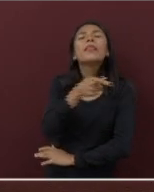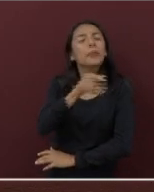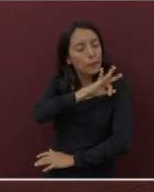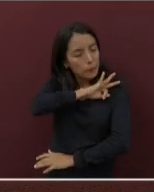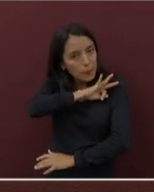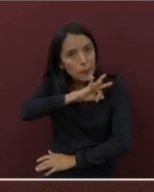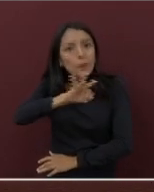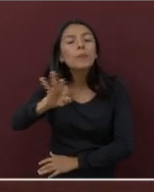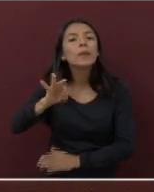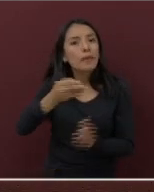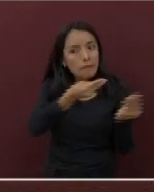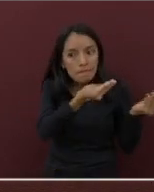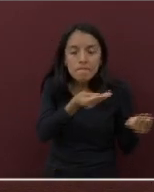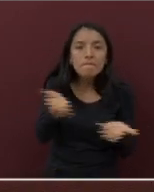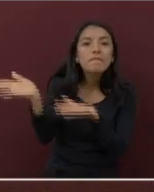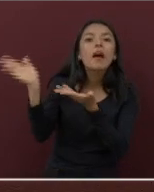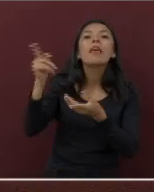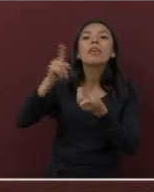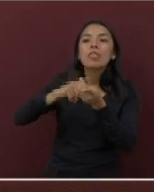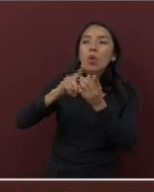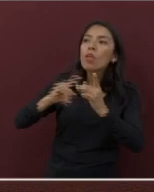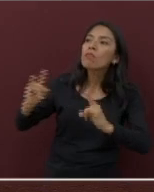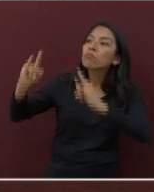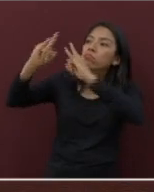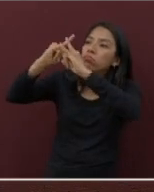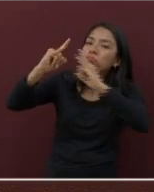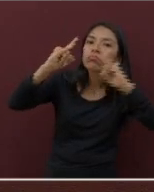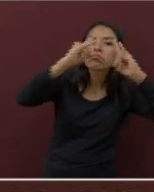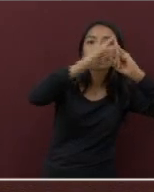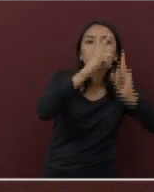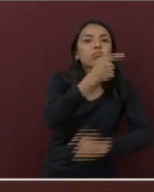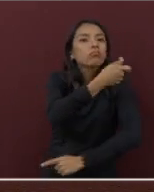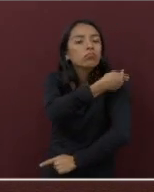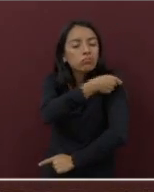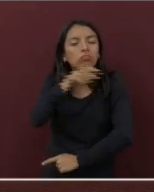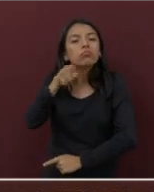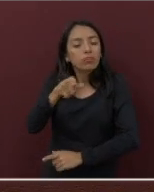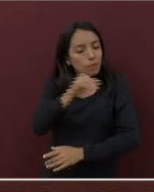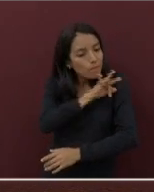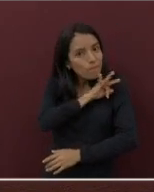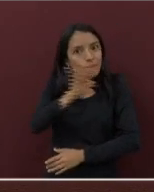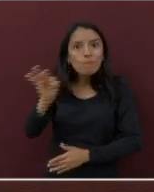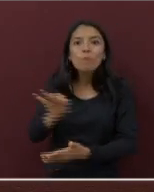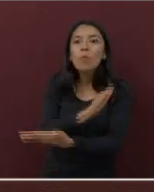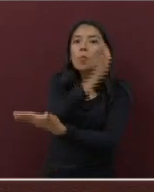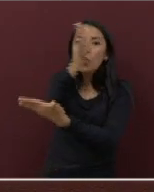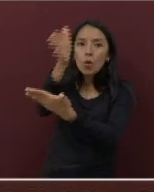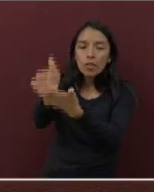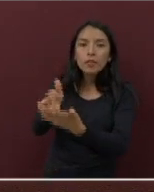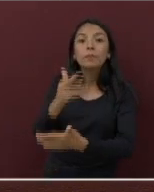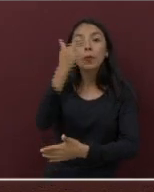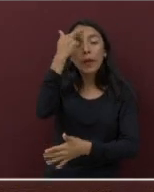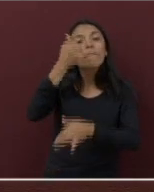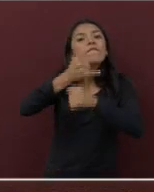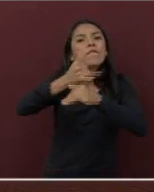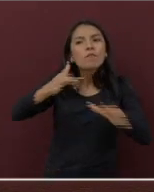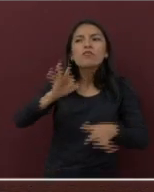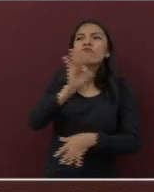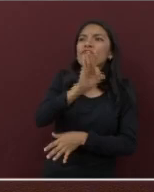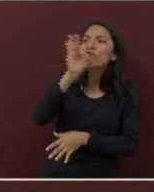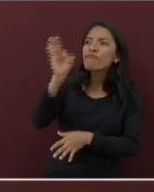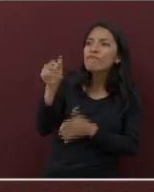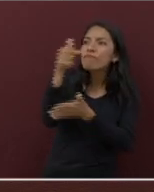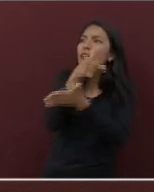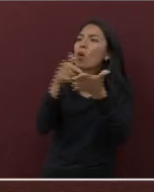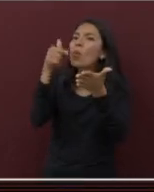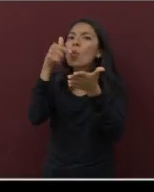de hacerlo, acudiendo a los módulos de vacunación. Recuerden que toda la información sobre fechas, ciudades y